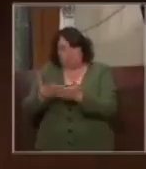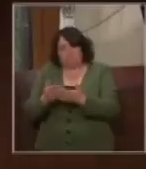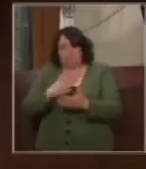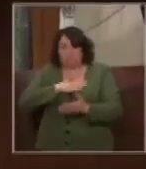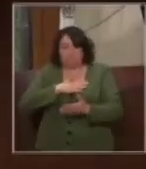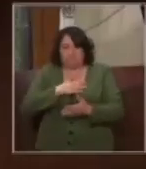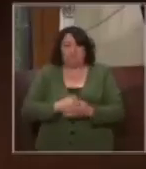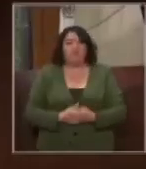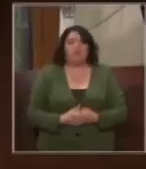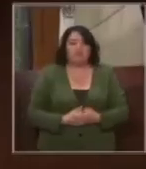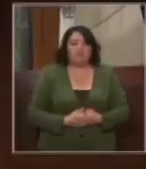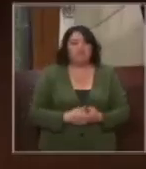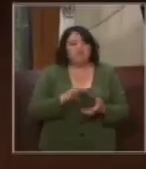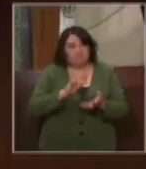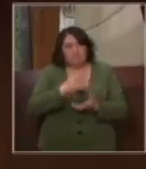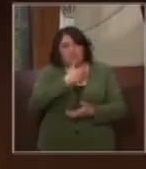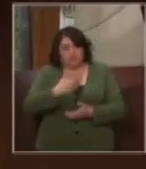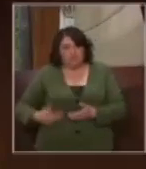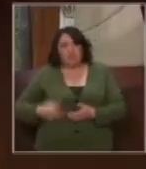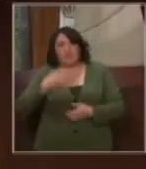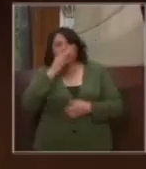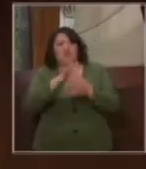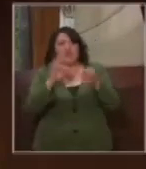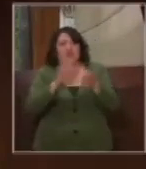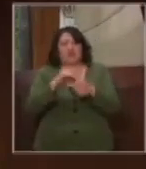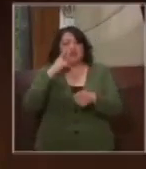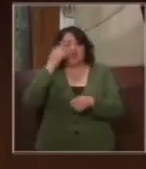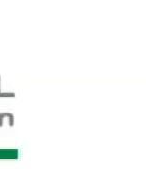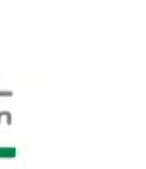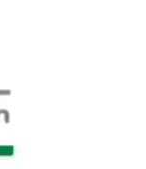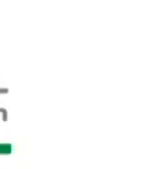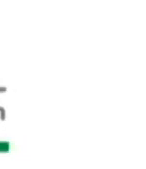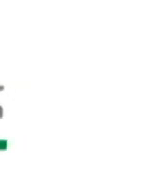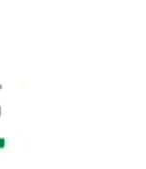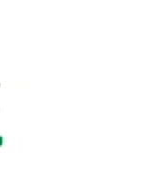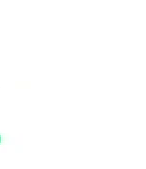de desigualdad histórica enfrentado por el género femenino